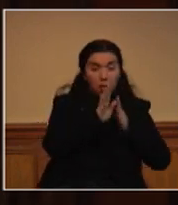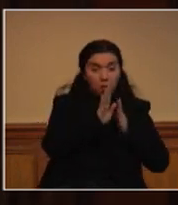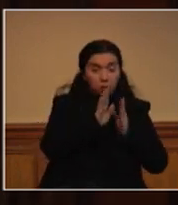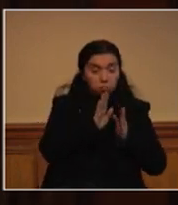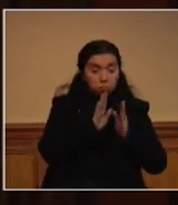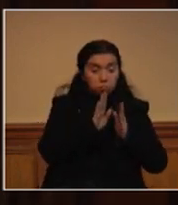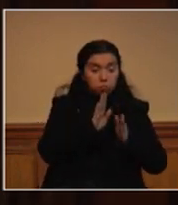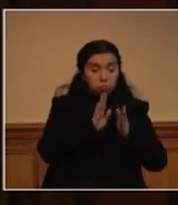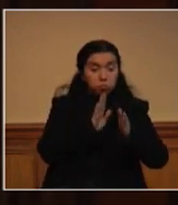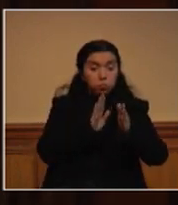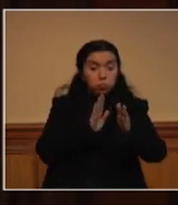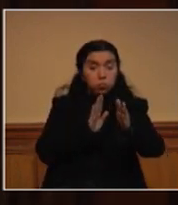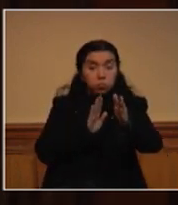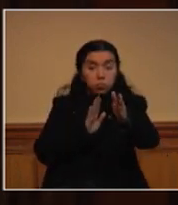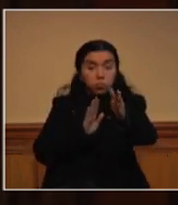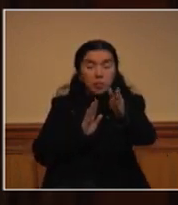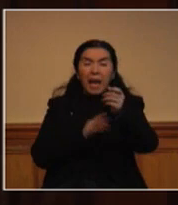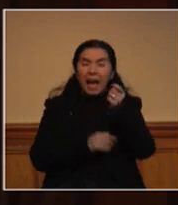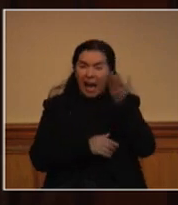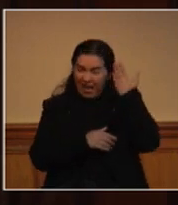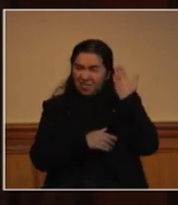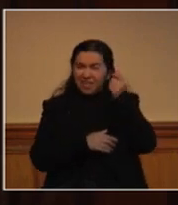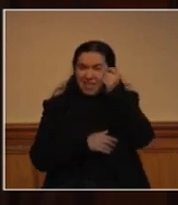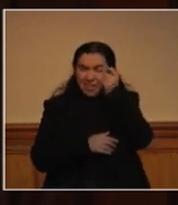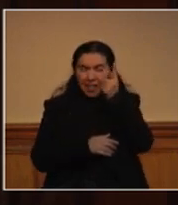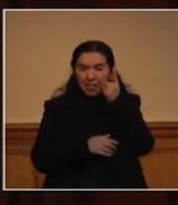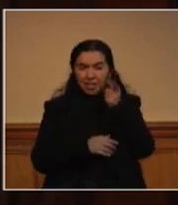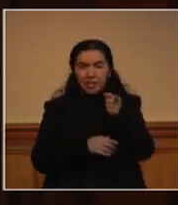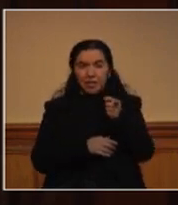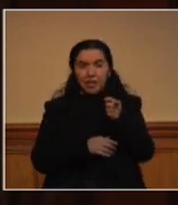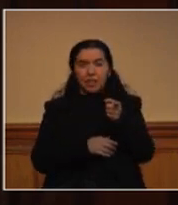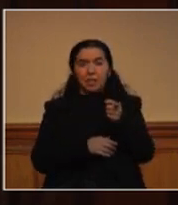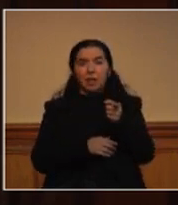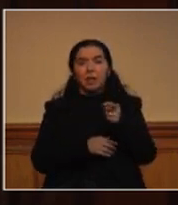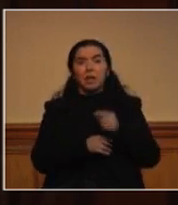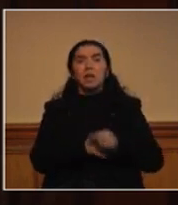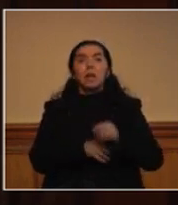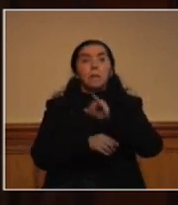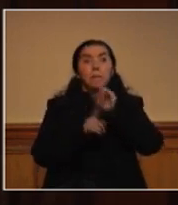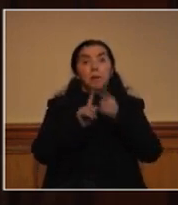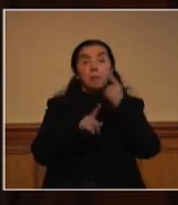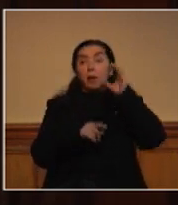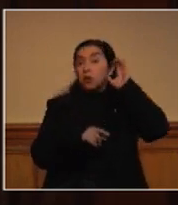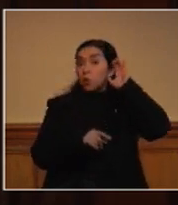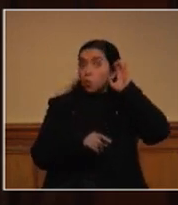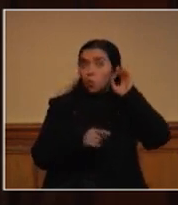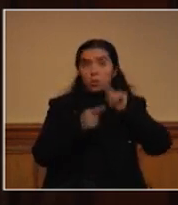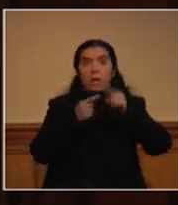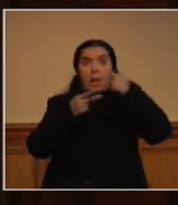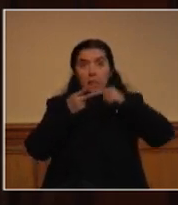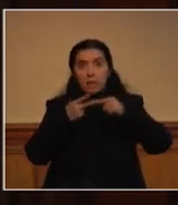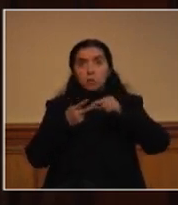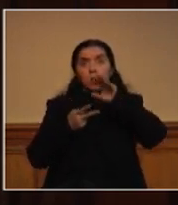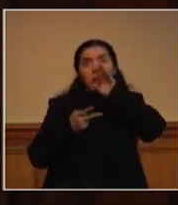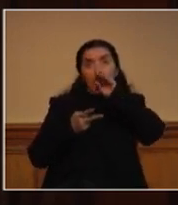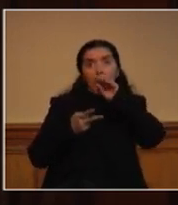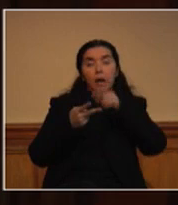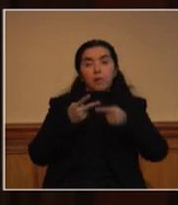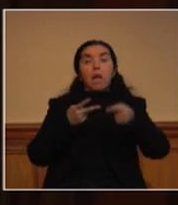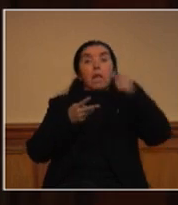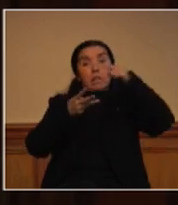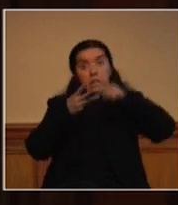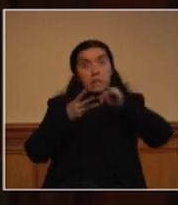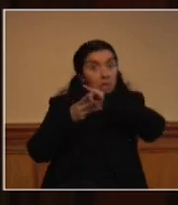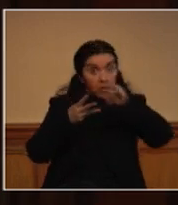que tradicionalmente se entendía que primero viene la escucha, después viene el habla, después viene la